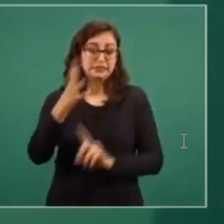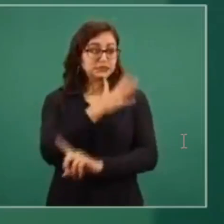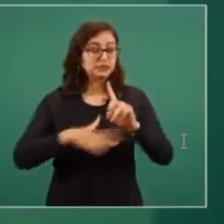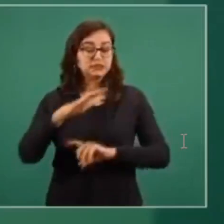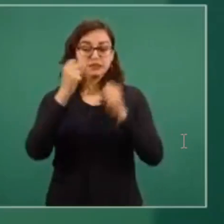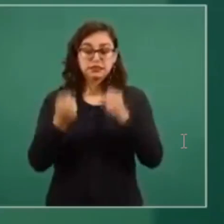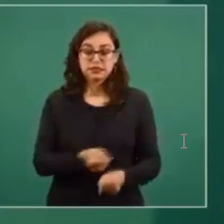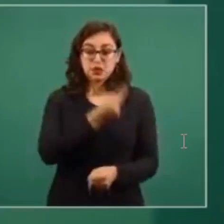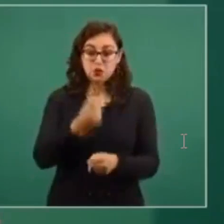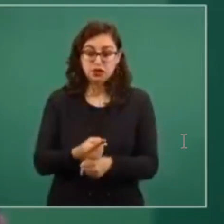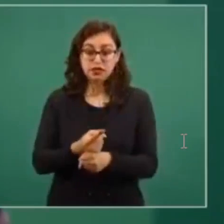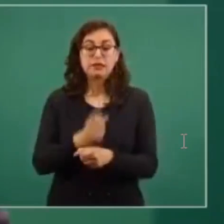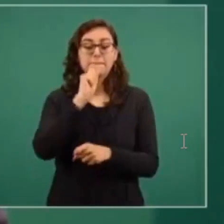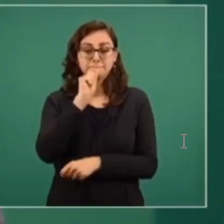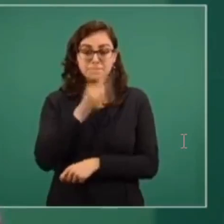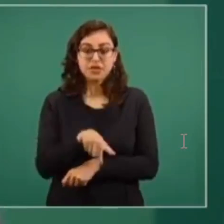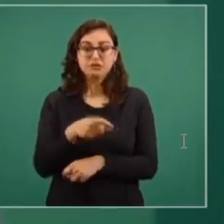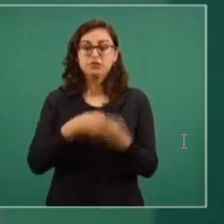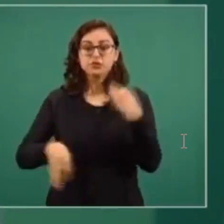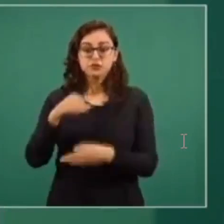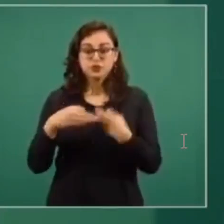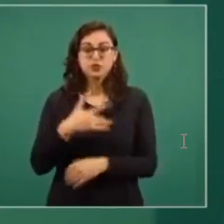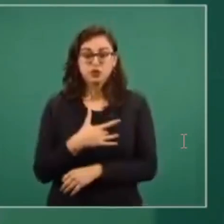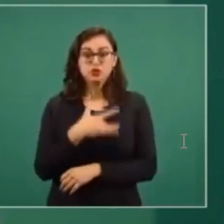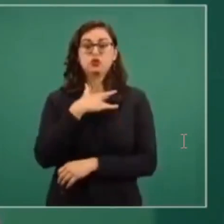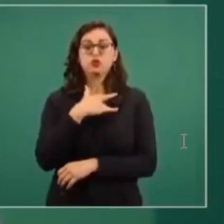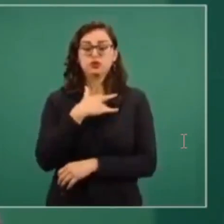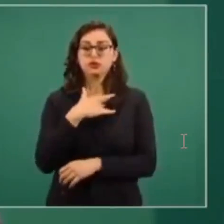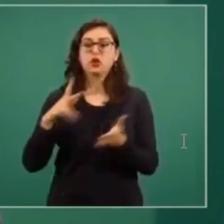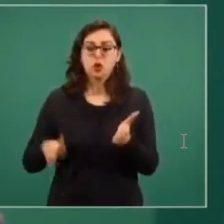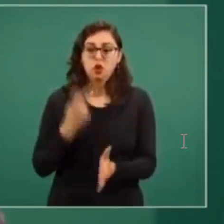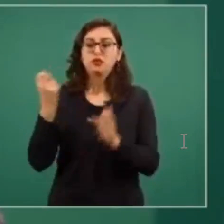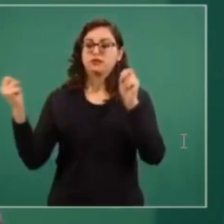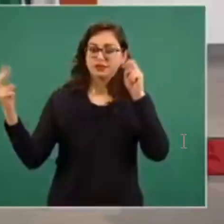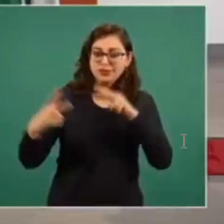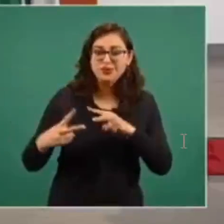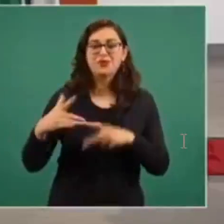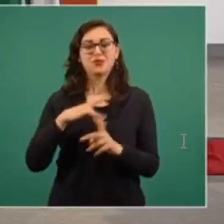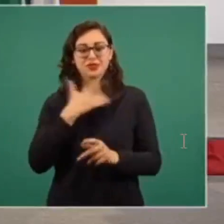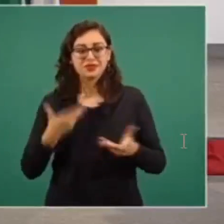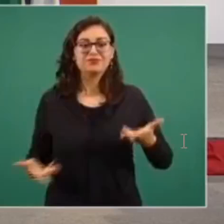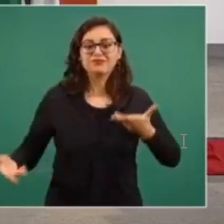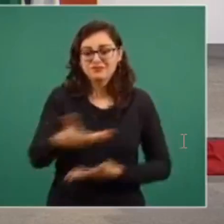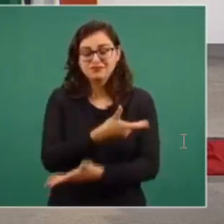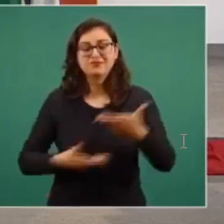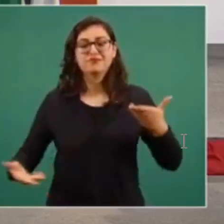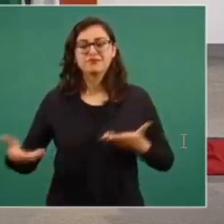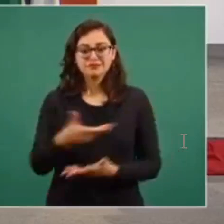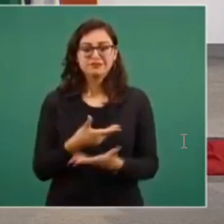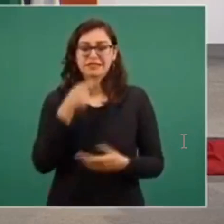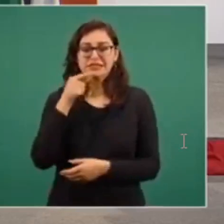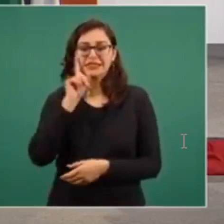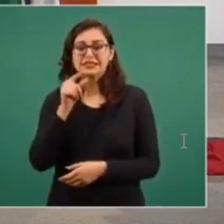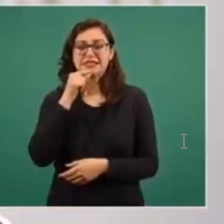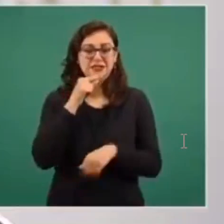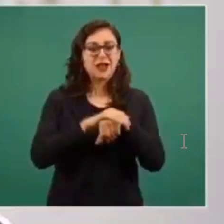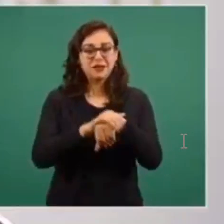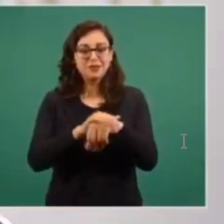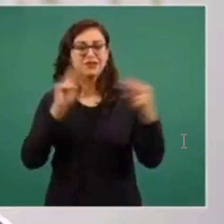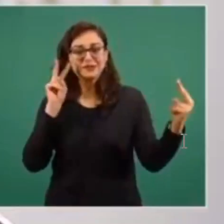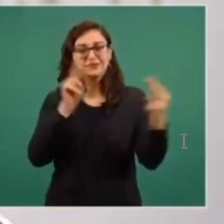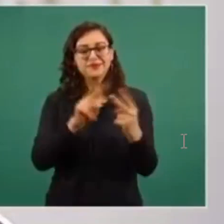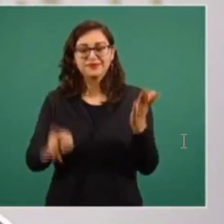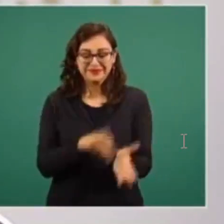con pues el ánimo que tenemos todos de volvernos a ver en la escuela, de volver a convivir, de que las niñas y niños se socialicen y estén con sus amigas y